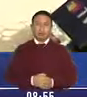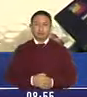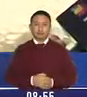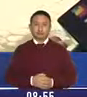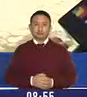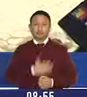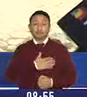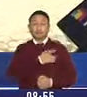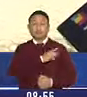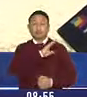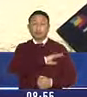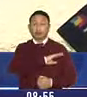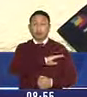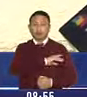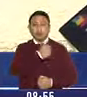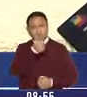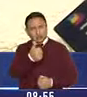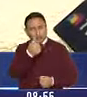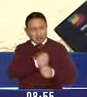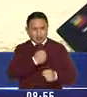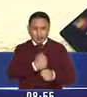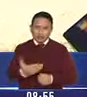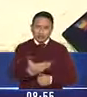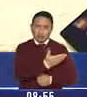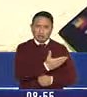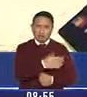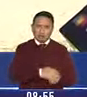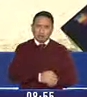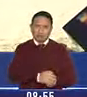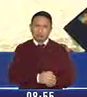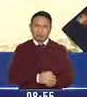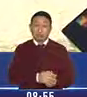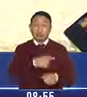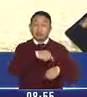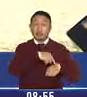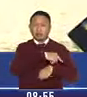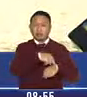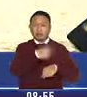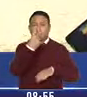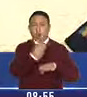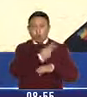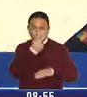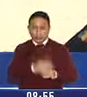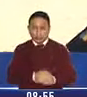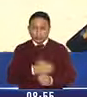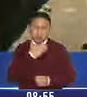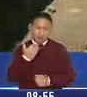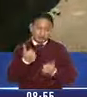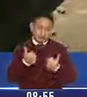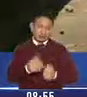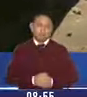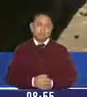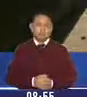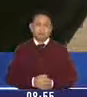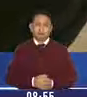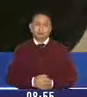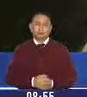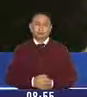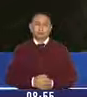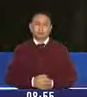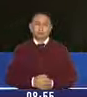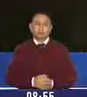Rogaría que el municipio hagan bien las cosas para que no pierdan ellos también el tiempo y lo hagan bien las cosas. En